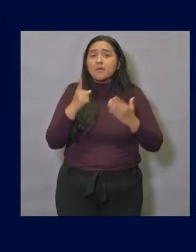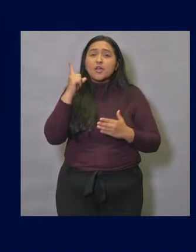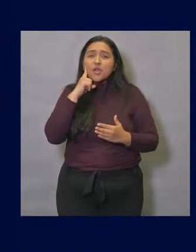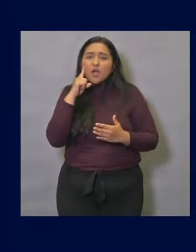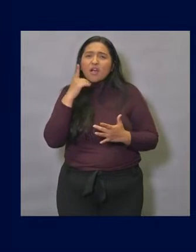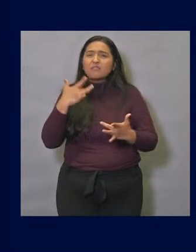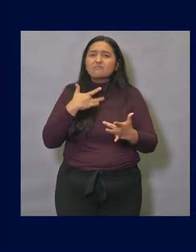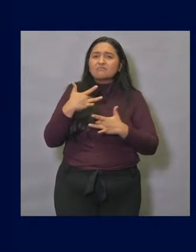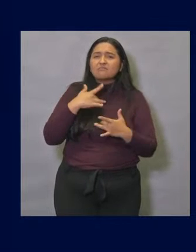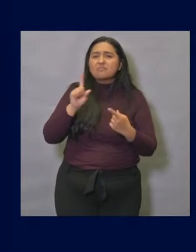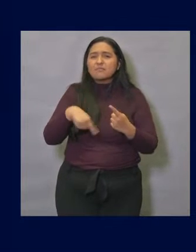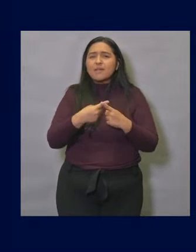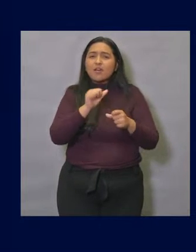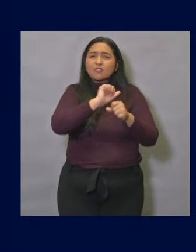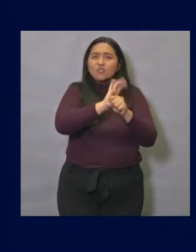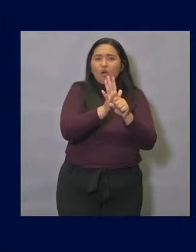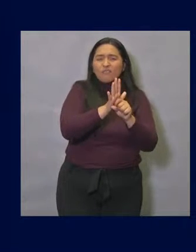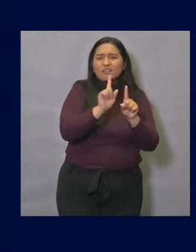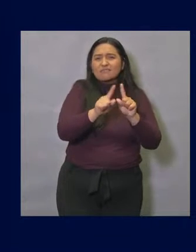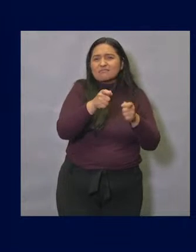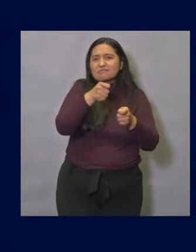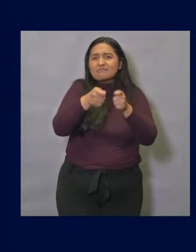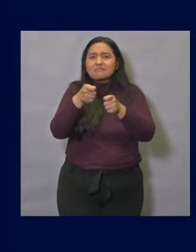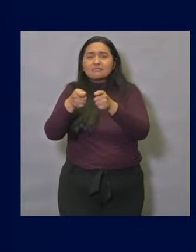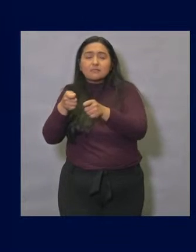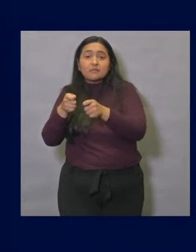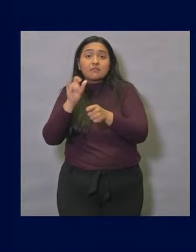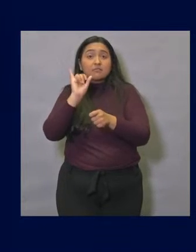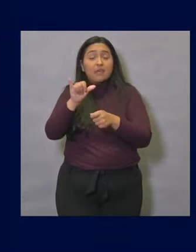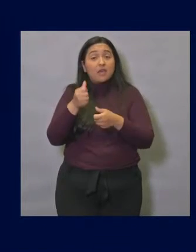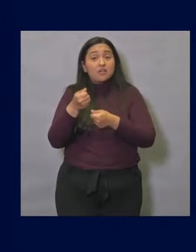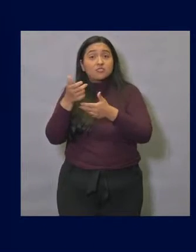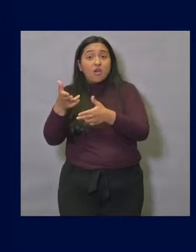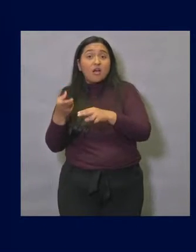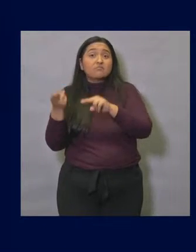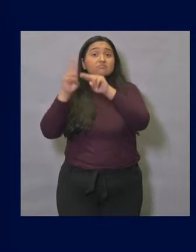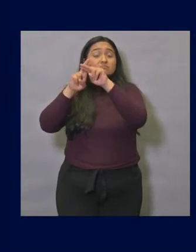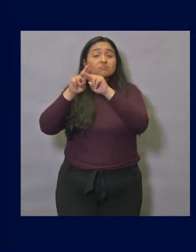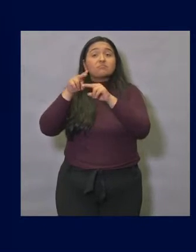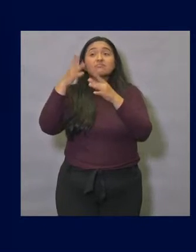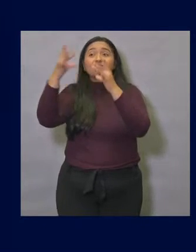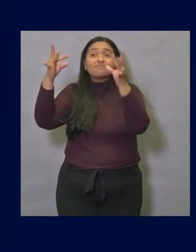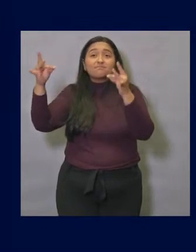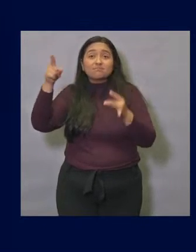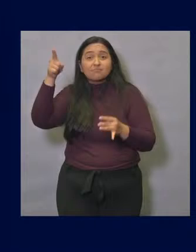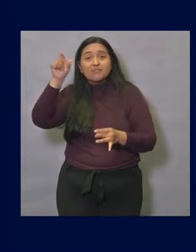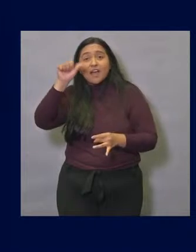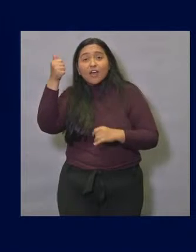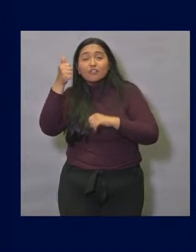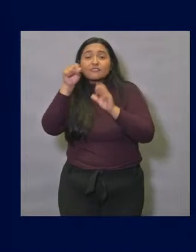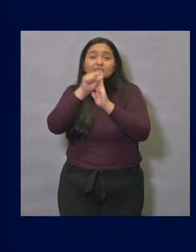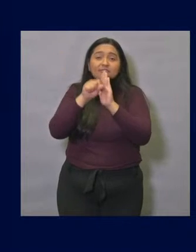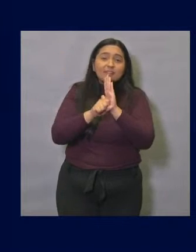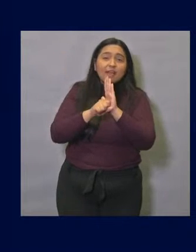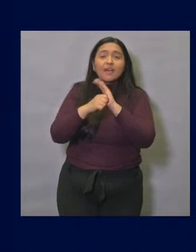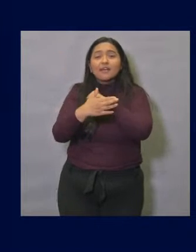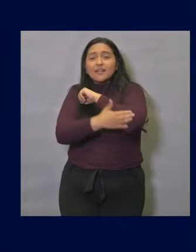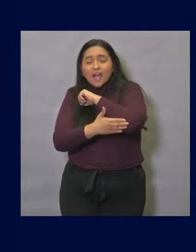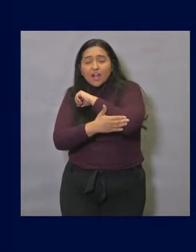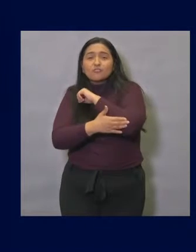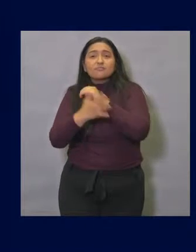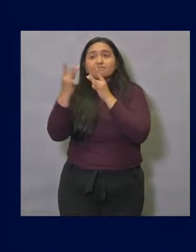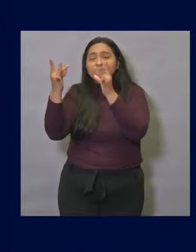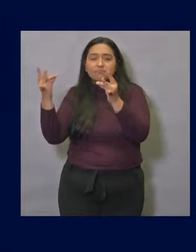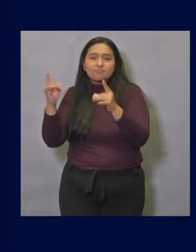variantes virales pueden estar contribuyendo al aumento de las tasas de infección en otras partes del país y en todo el mundo, pero